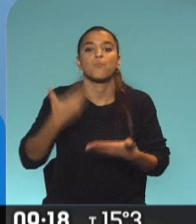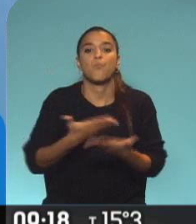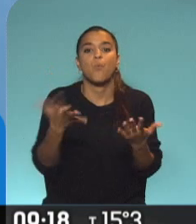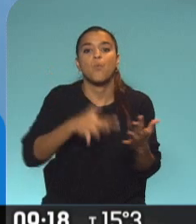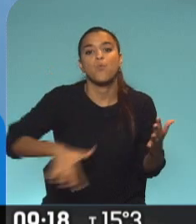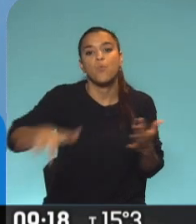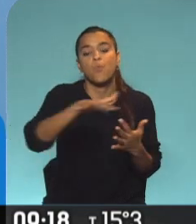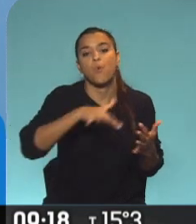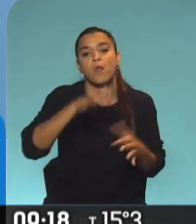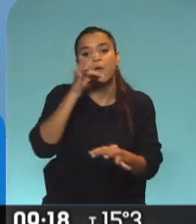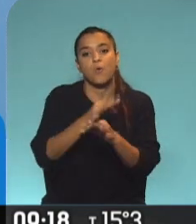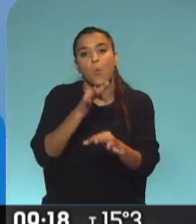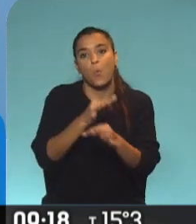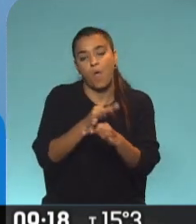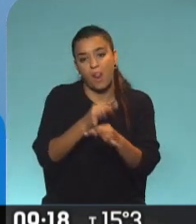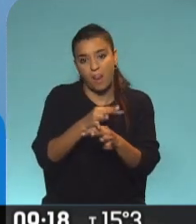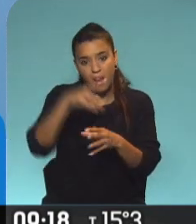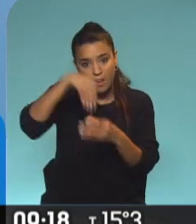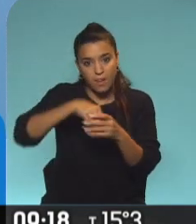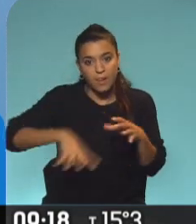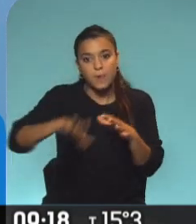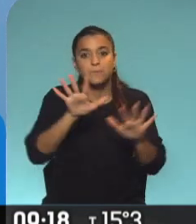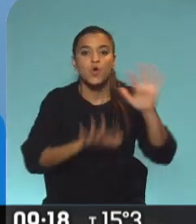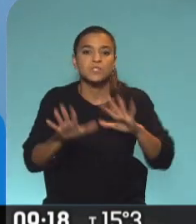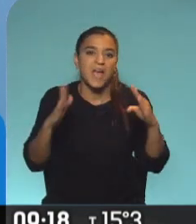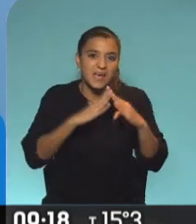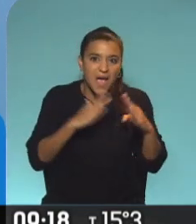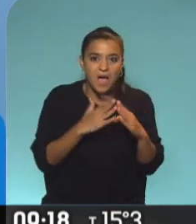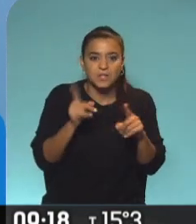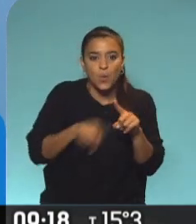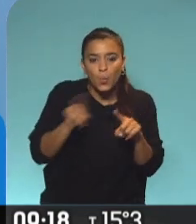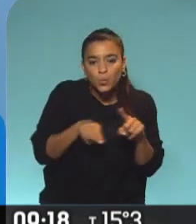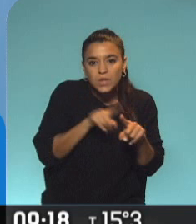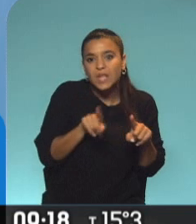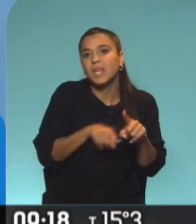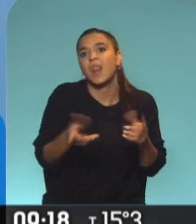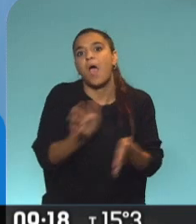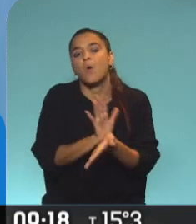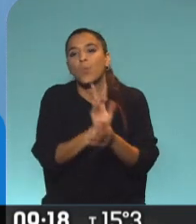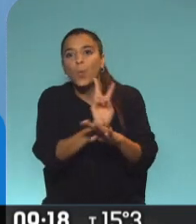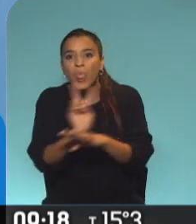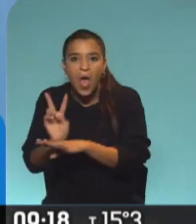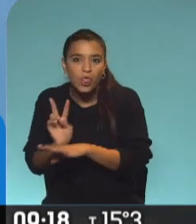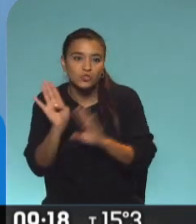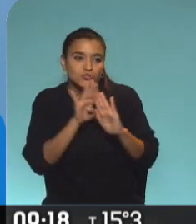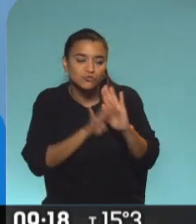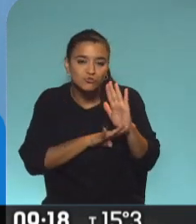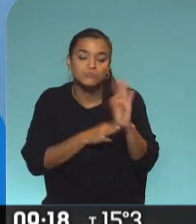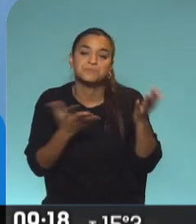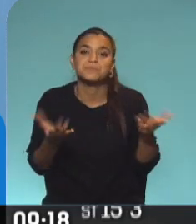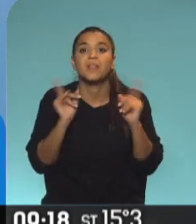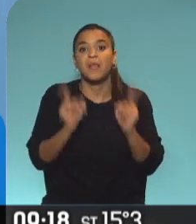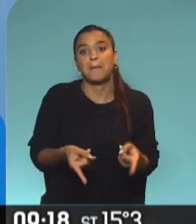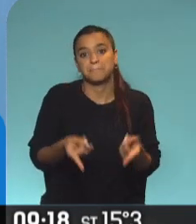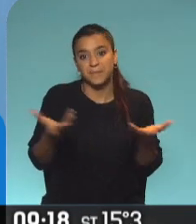lugar que la escuela ocupa en la organización del hogar, de las rutinas, de las tareas de cuidado. Y también se